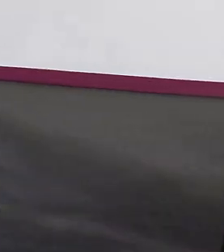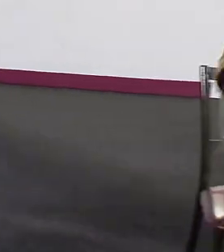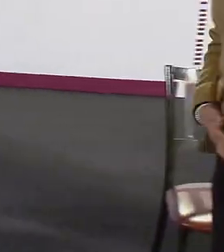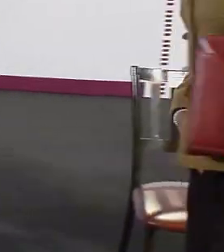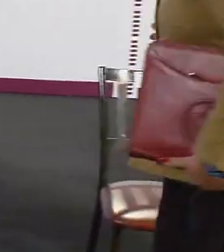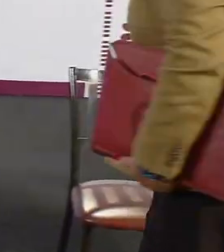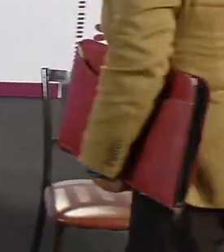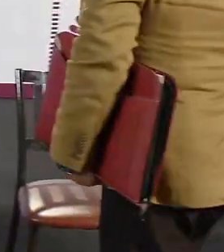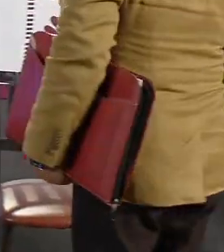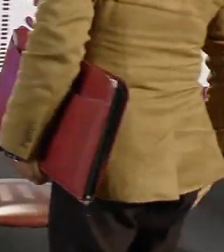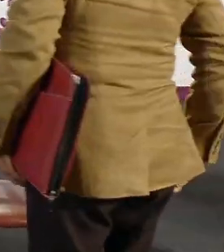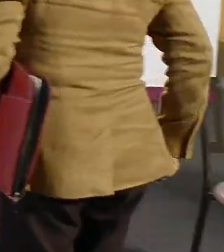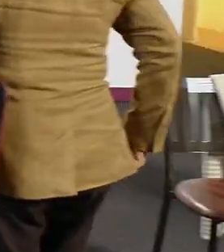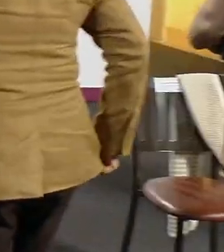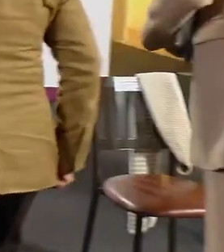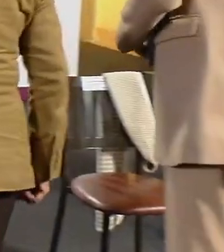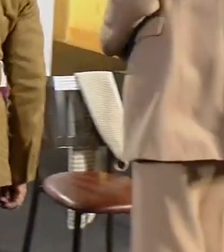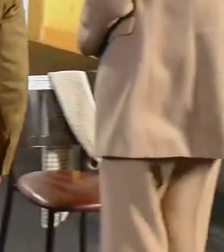Gracias.